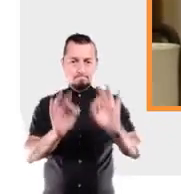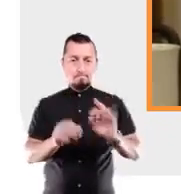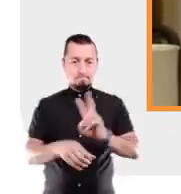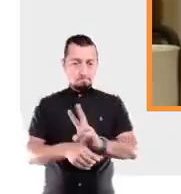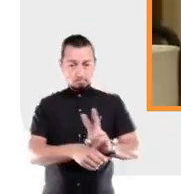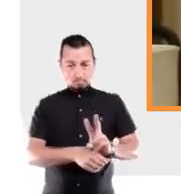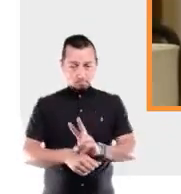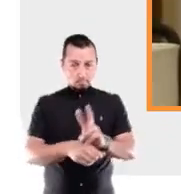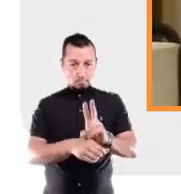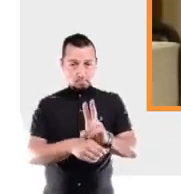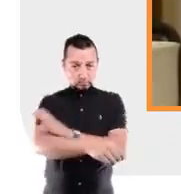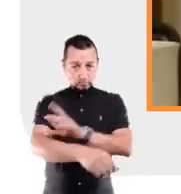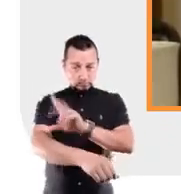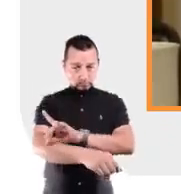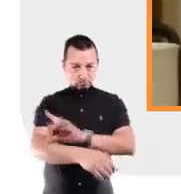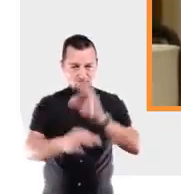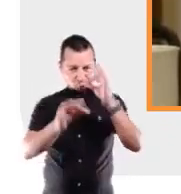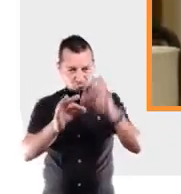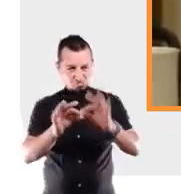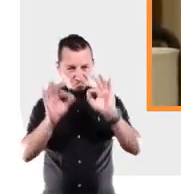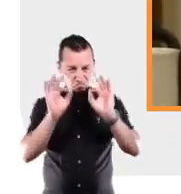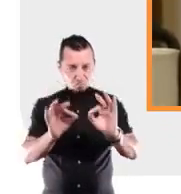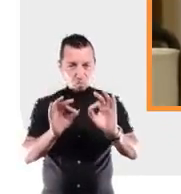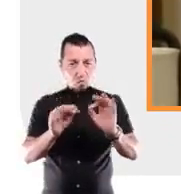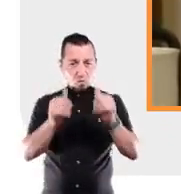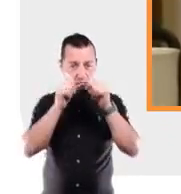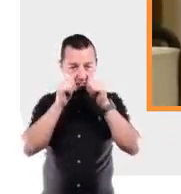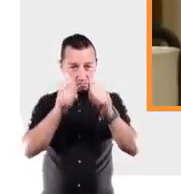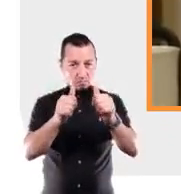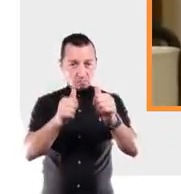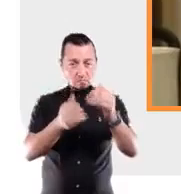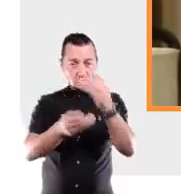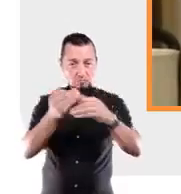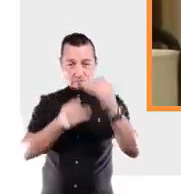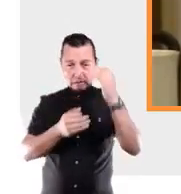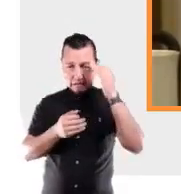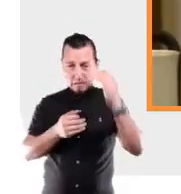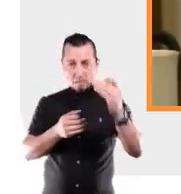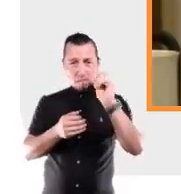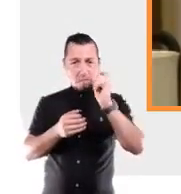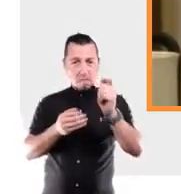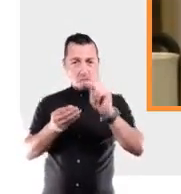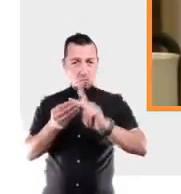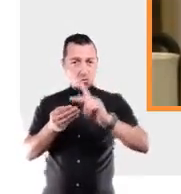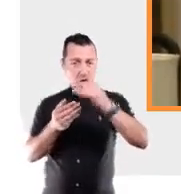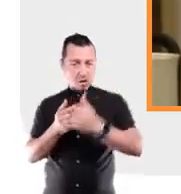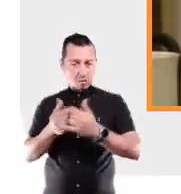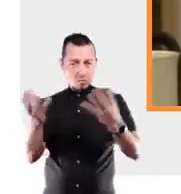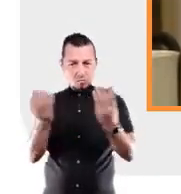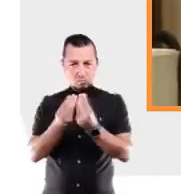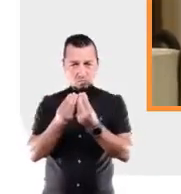calidad, garantizar los suministros en los tiempos que demanda el proyecto y la puesta en obra de los